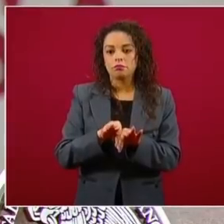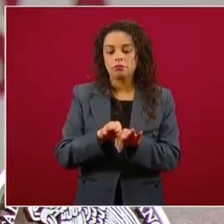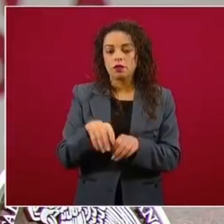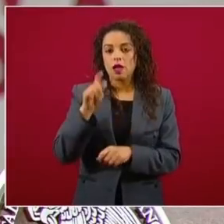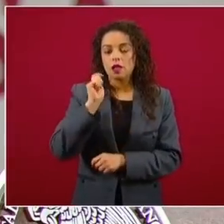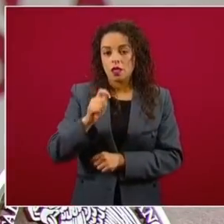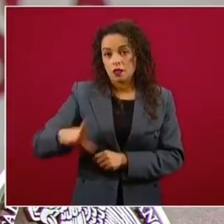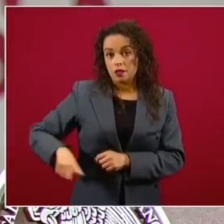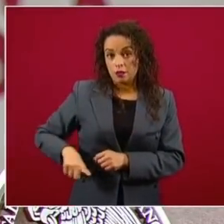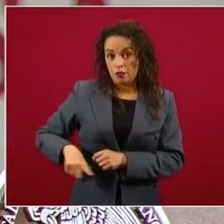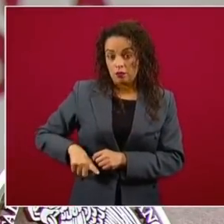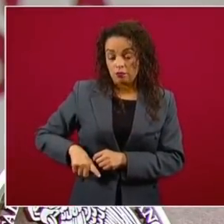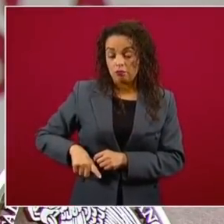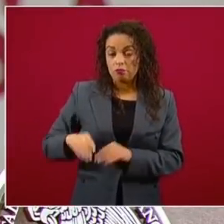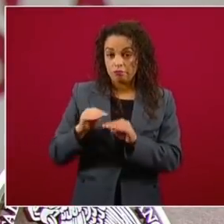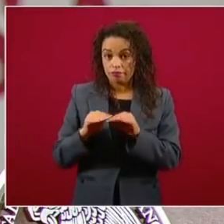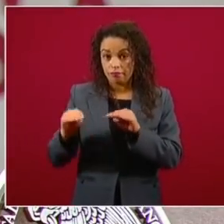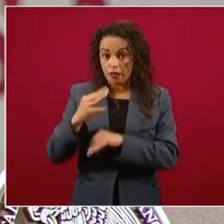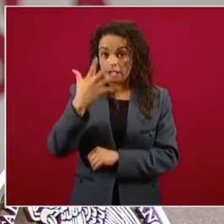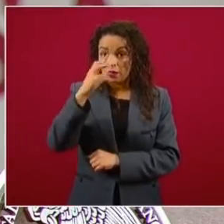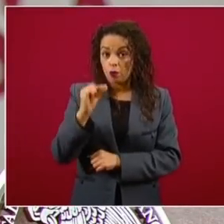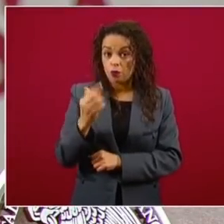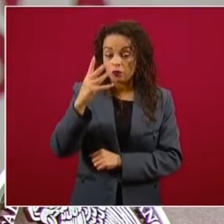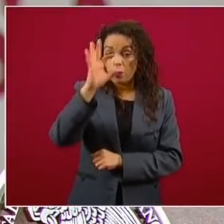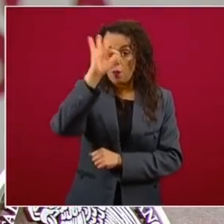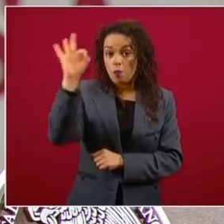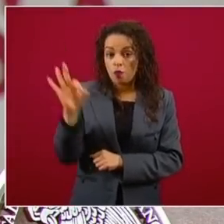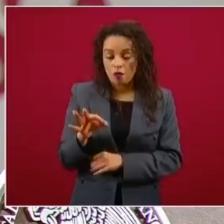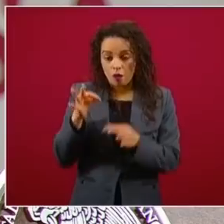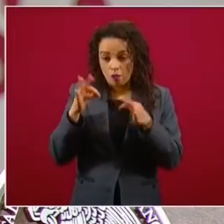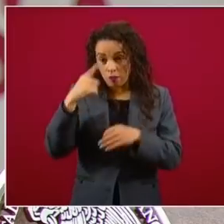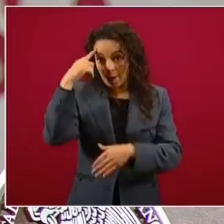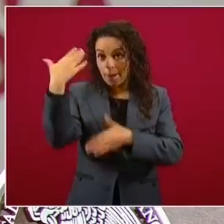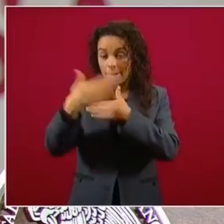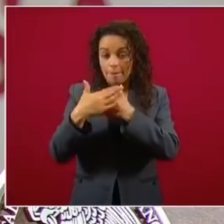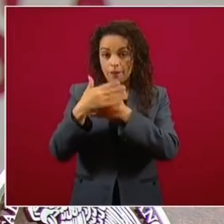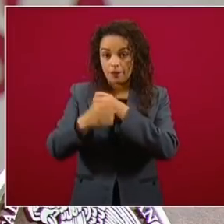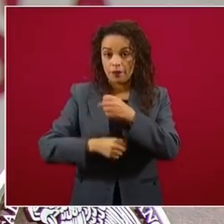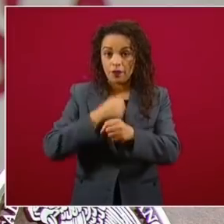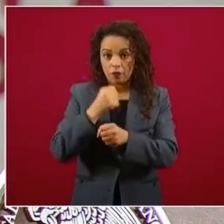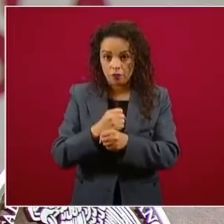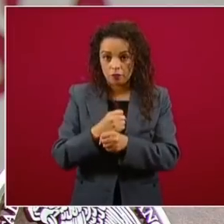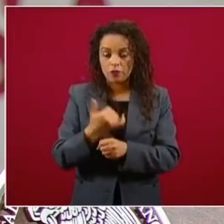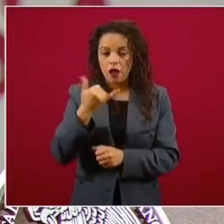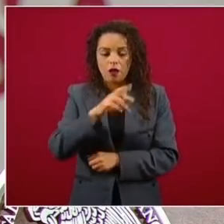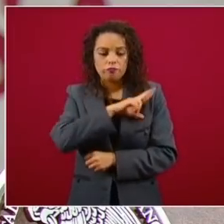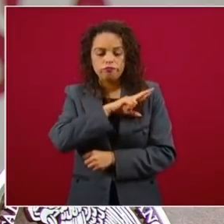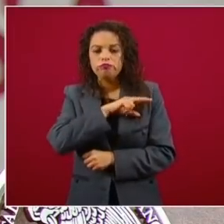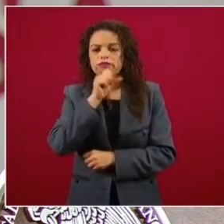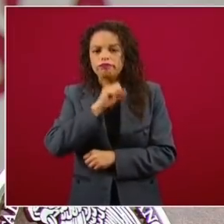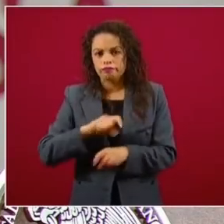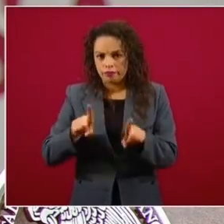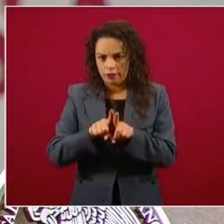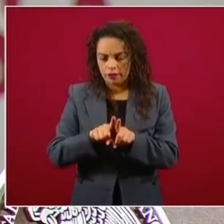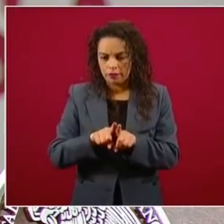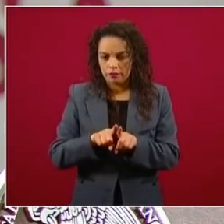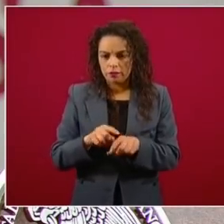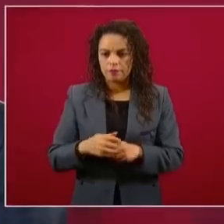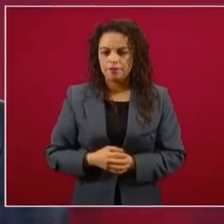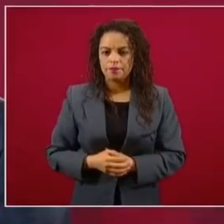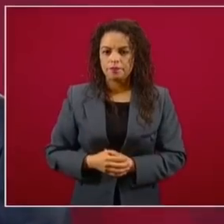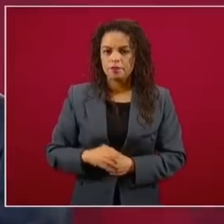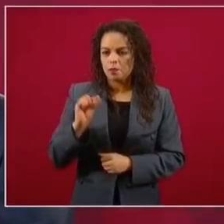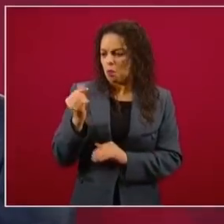incremento importante del 5.5% en términos reales para el próximo año, como de la privada. El presidente anunció hace